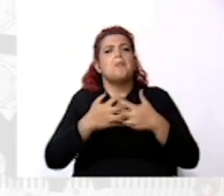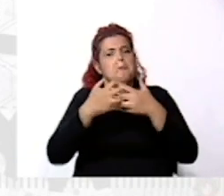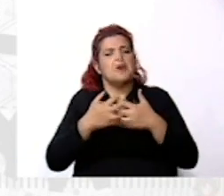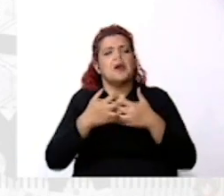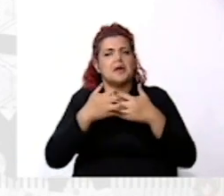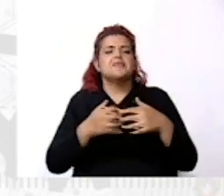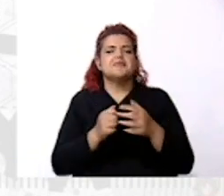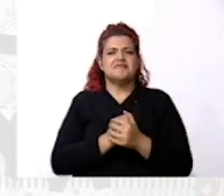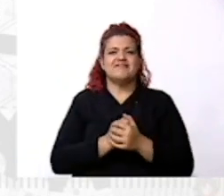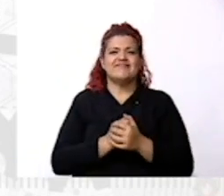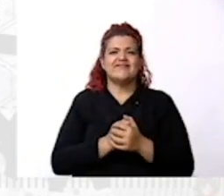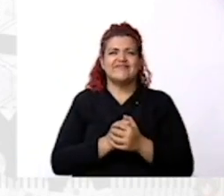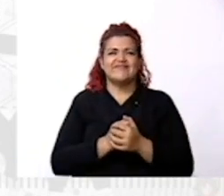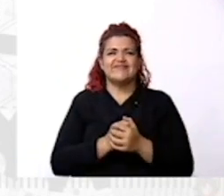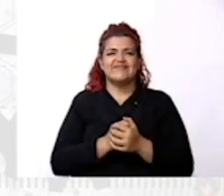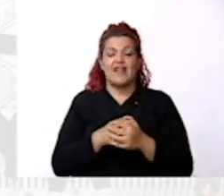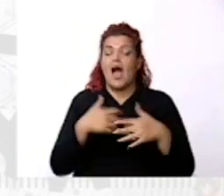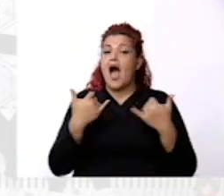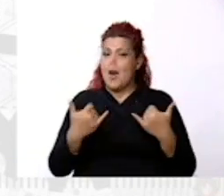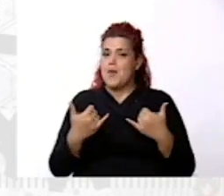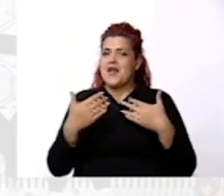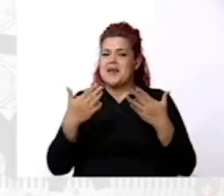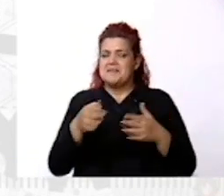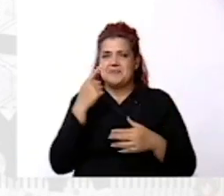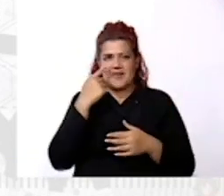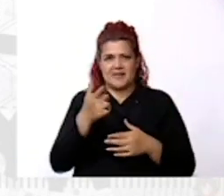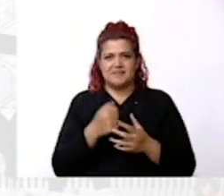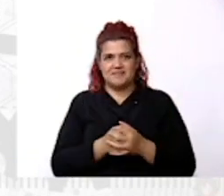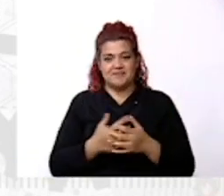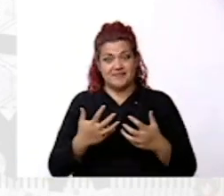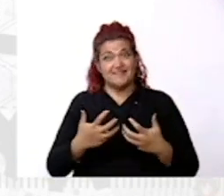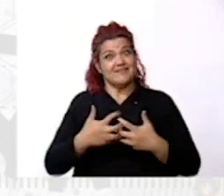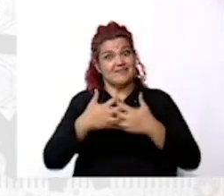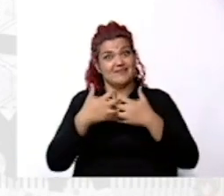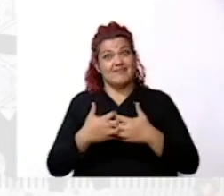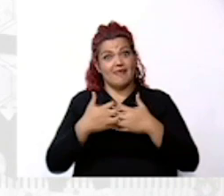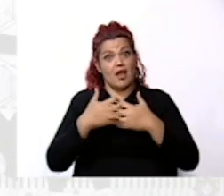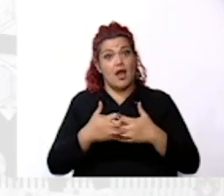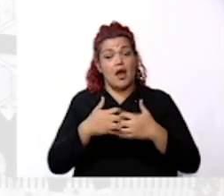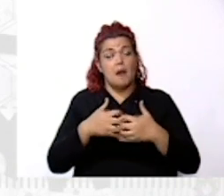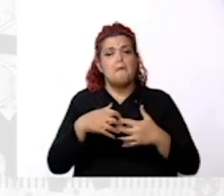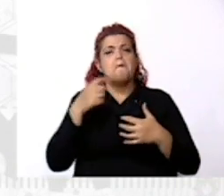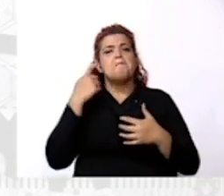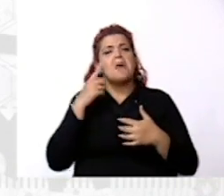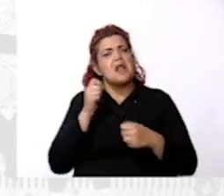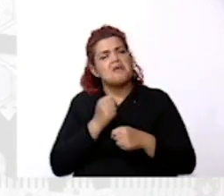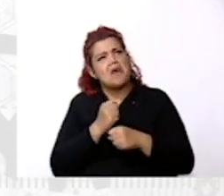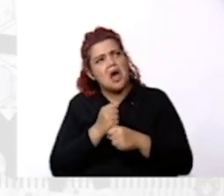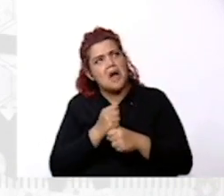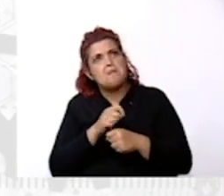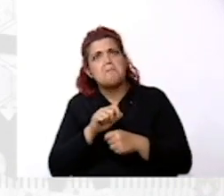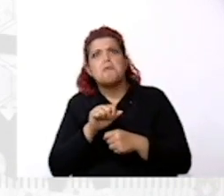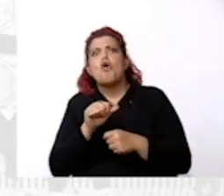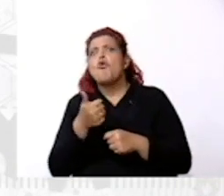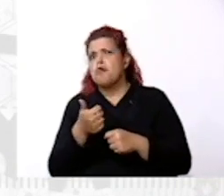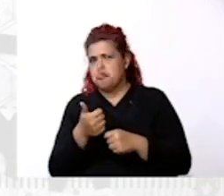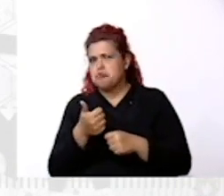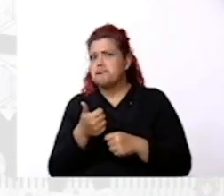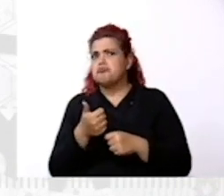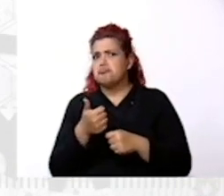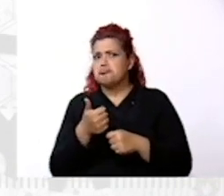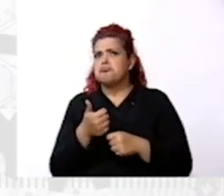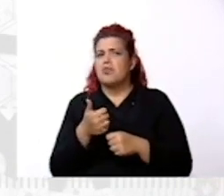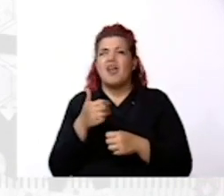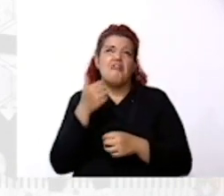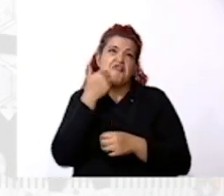máquinas. ¿Adivinen qué? Las máquinas no nos sirven solo para trabajar, no nos sirven solo para